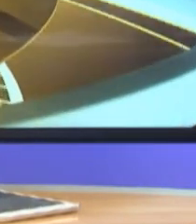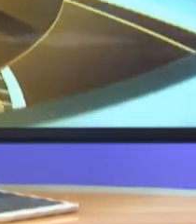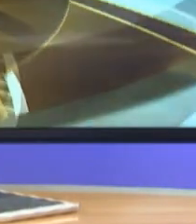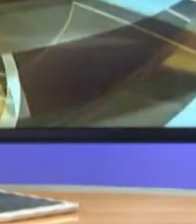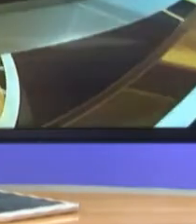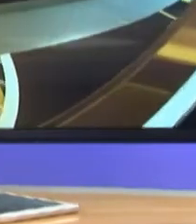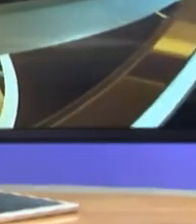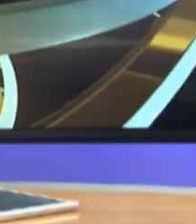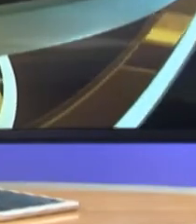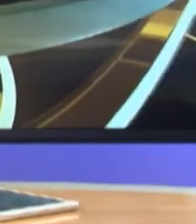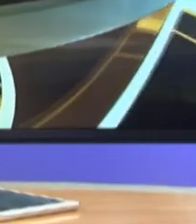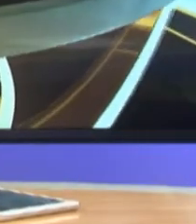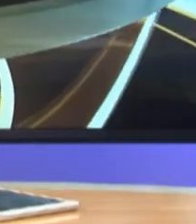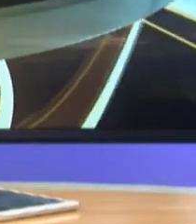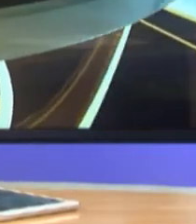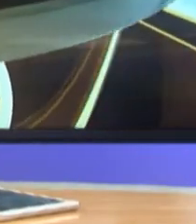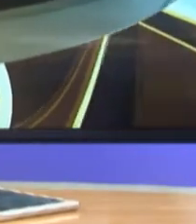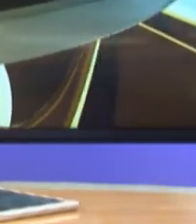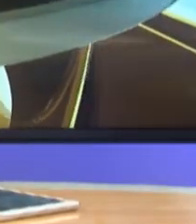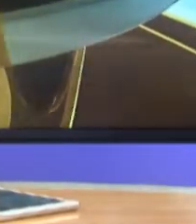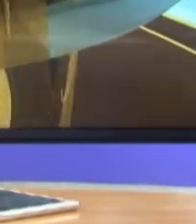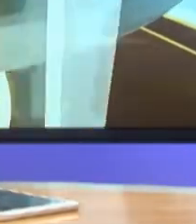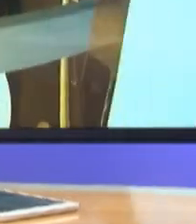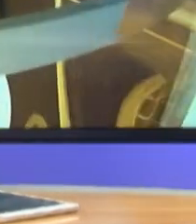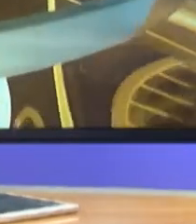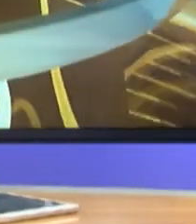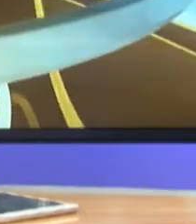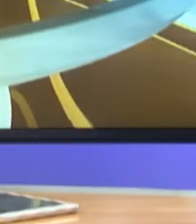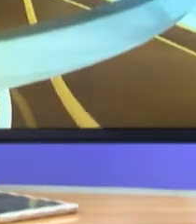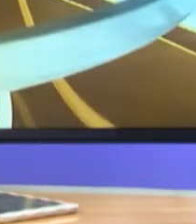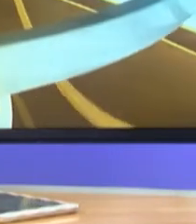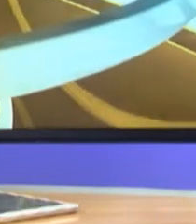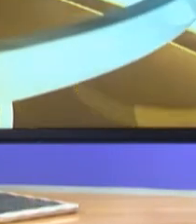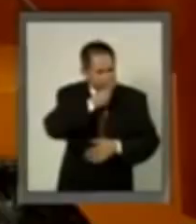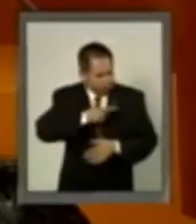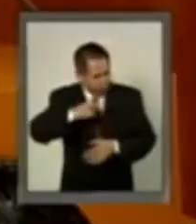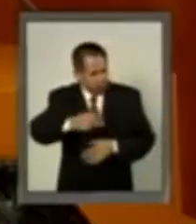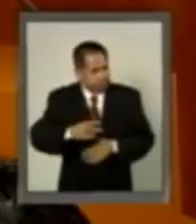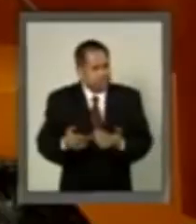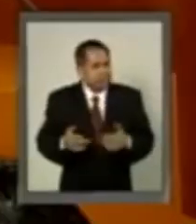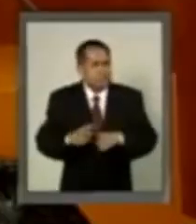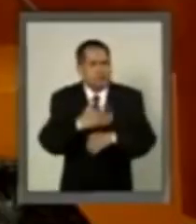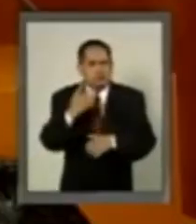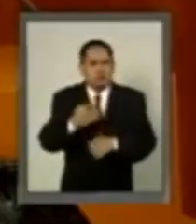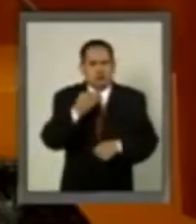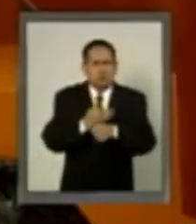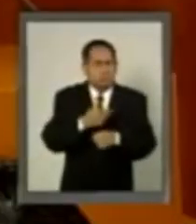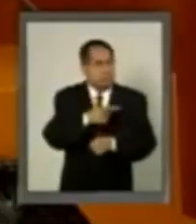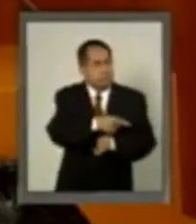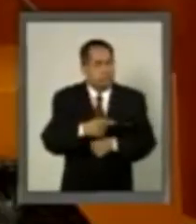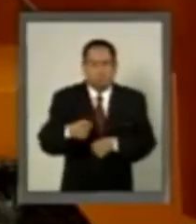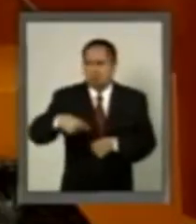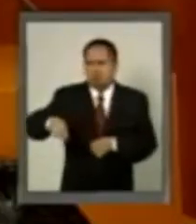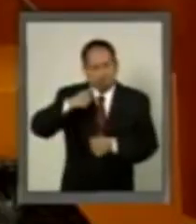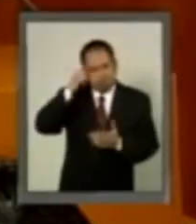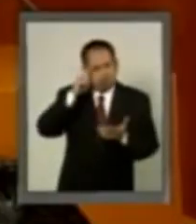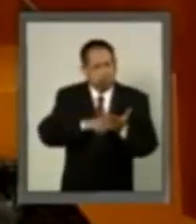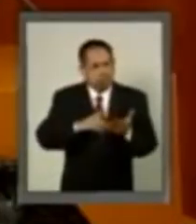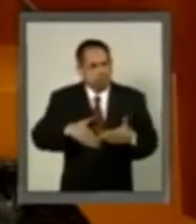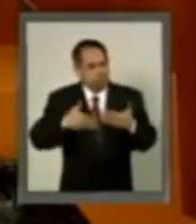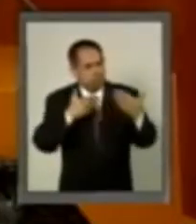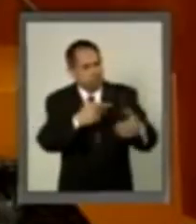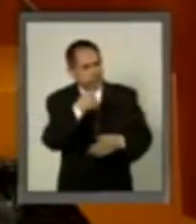mi propio esfuerzo durante más de 35 años de trabajo? Mira, yo lo que diría es que lo que tendría que hacerse, más